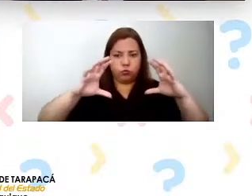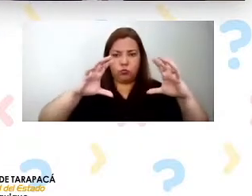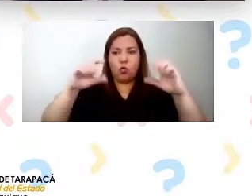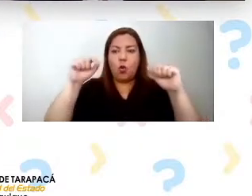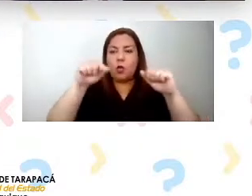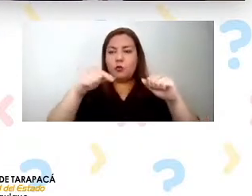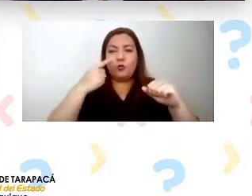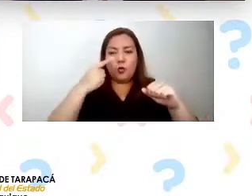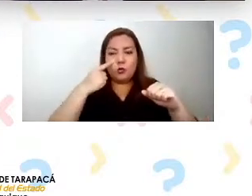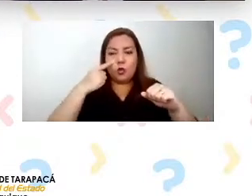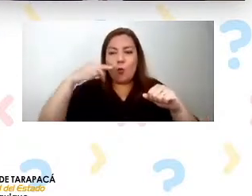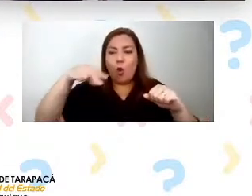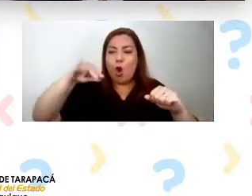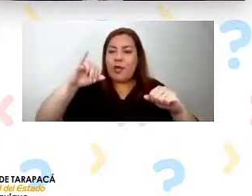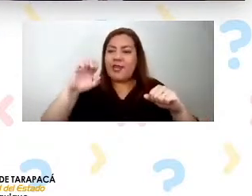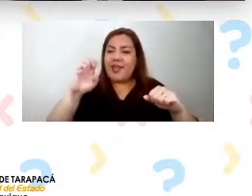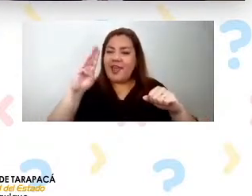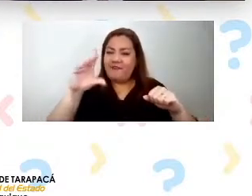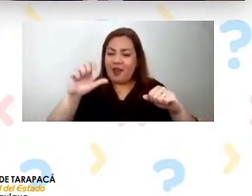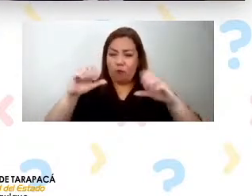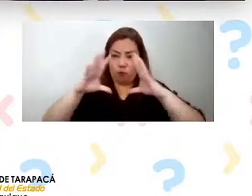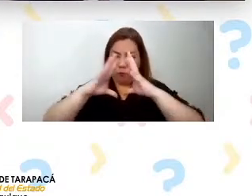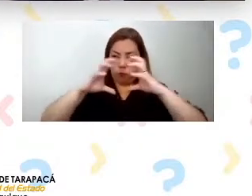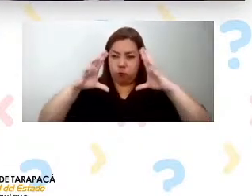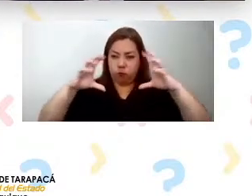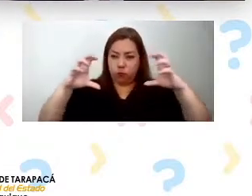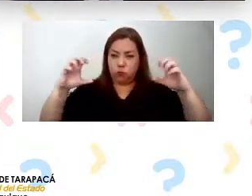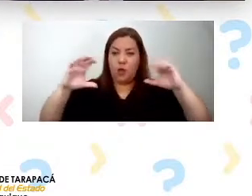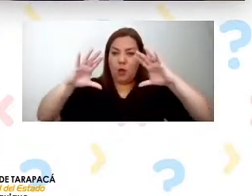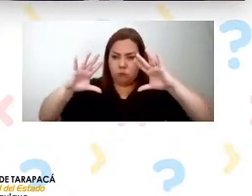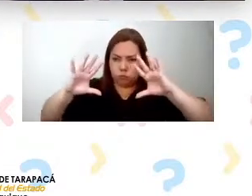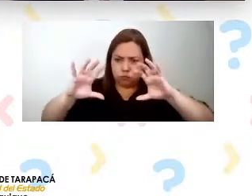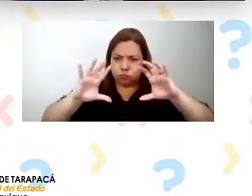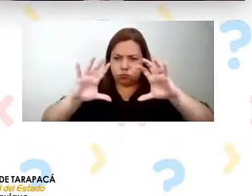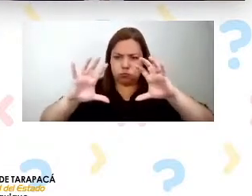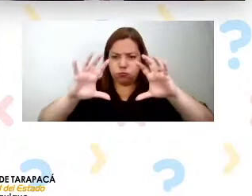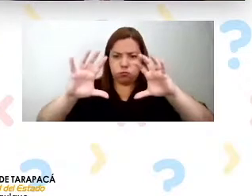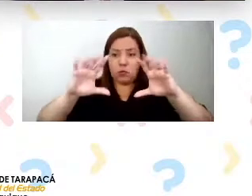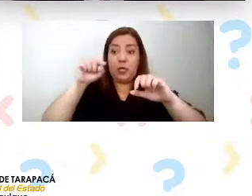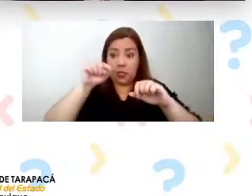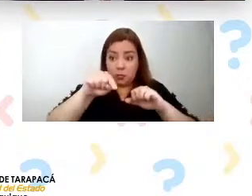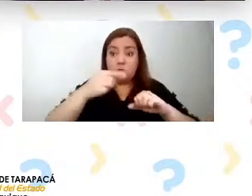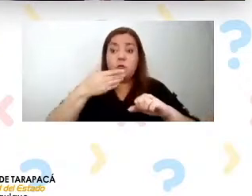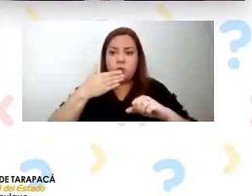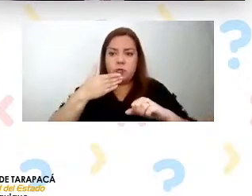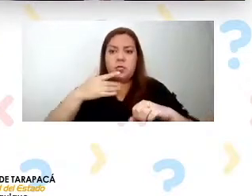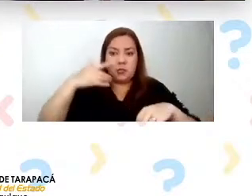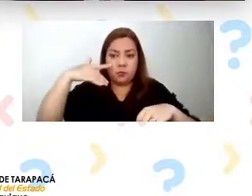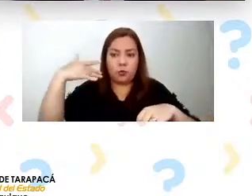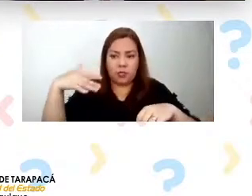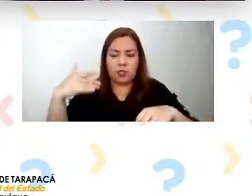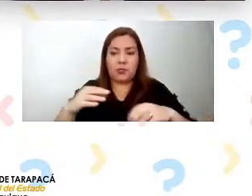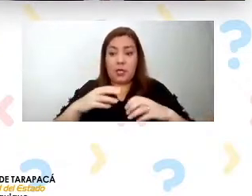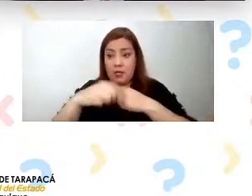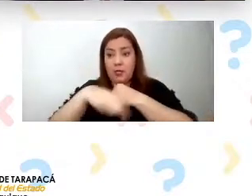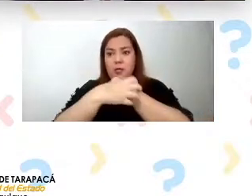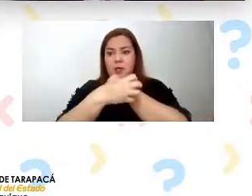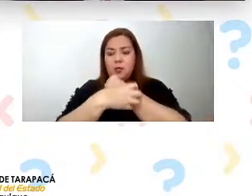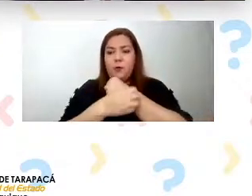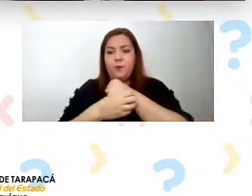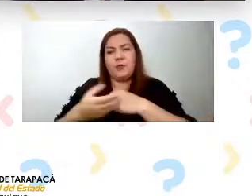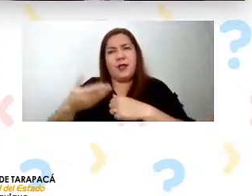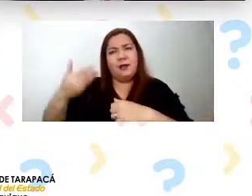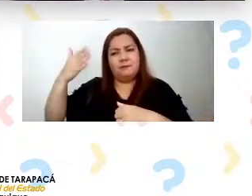como niebla. Los eventos de niebla cada vez se hacen más importantes en la región. Antiguamente